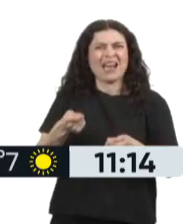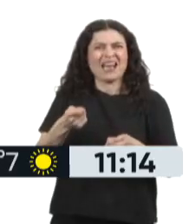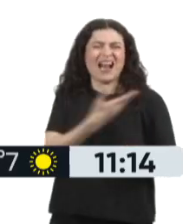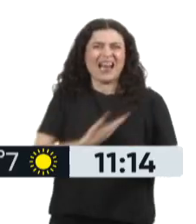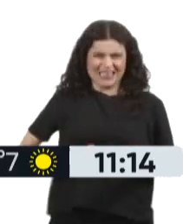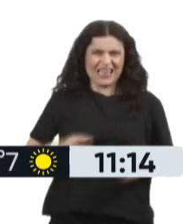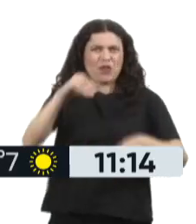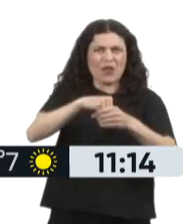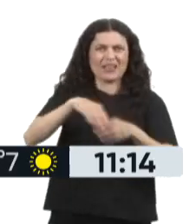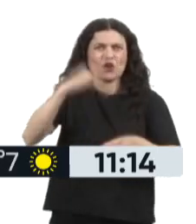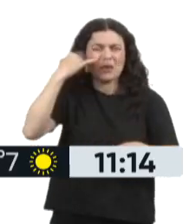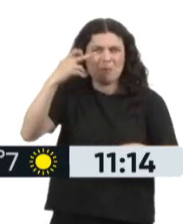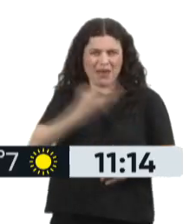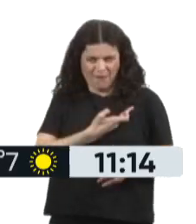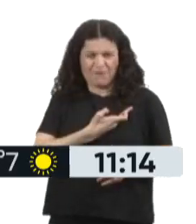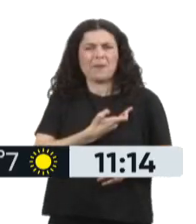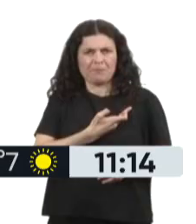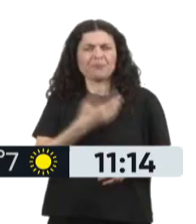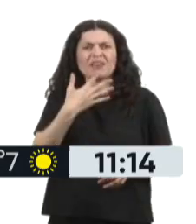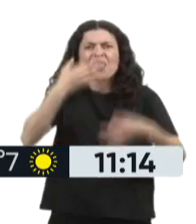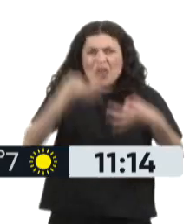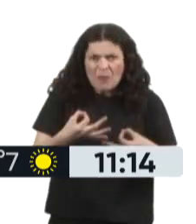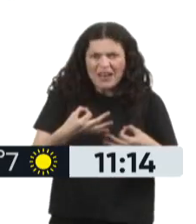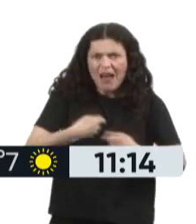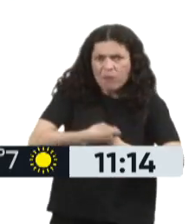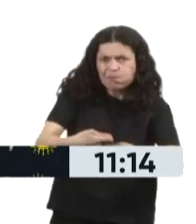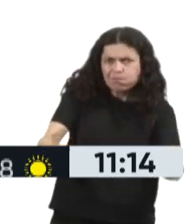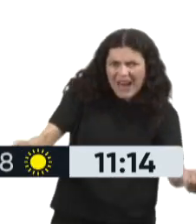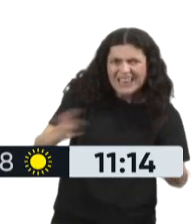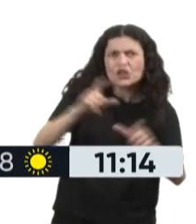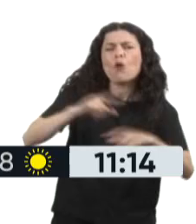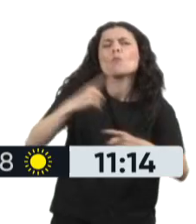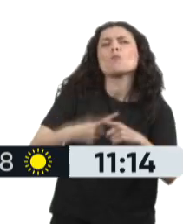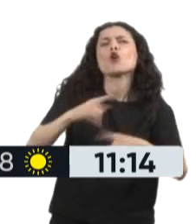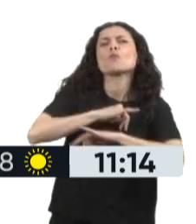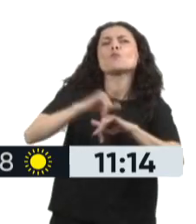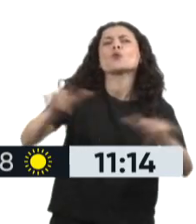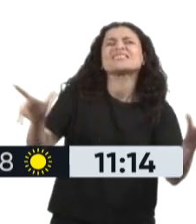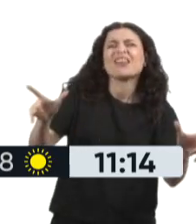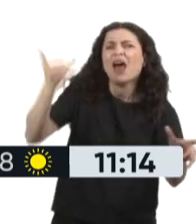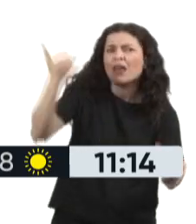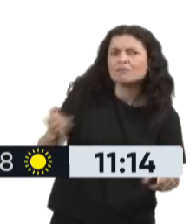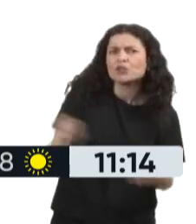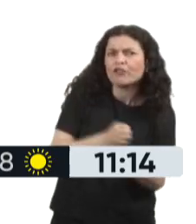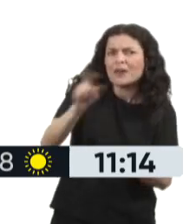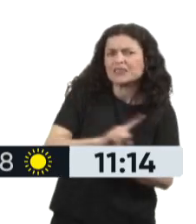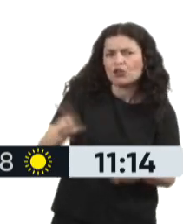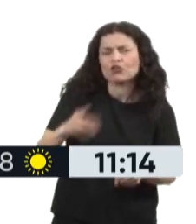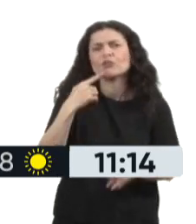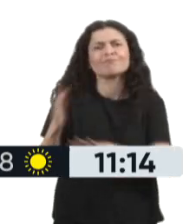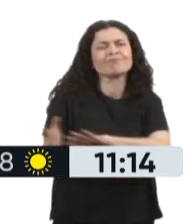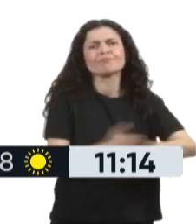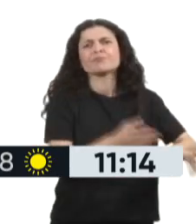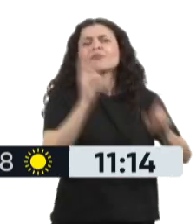en un contexto donde el presidente dice pauta cero, saber si está ocurriendo esto. Y por otro lado, consultarte por